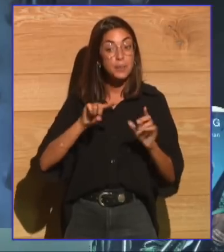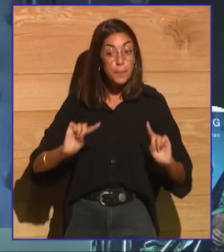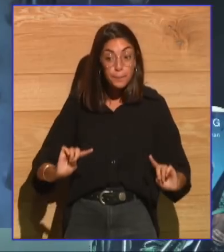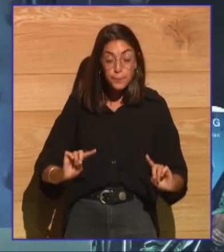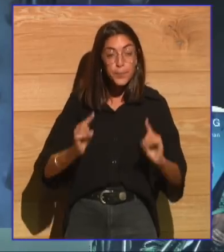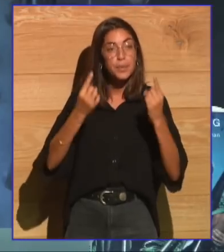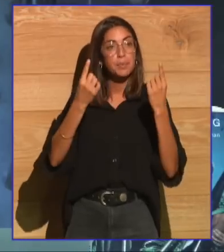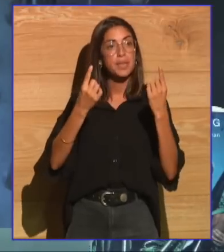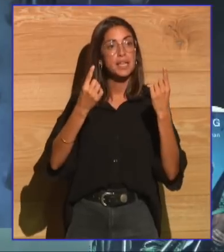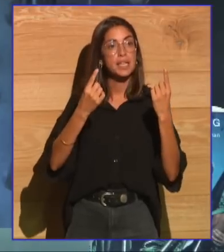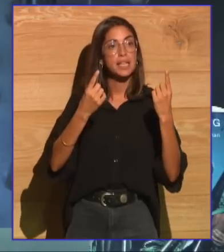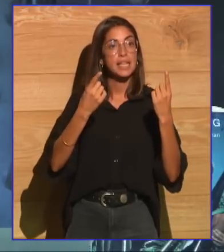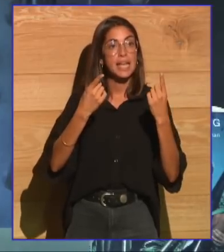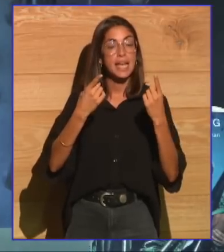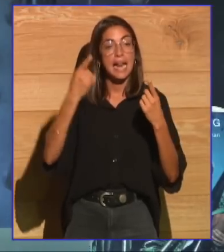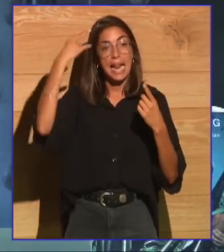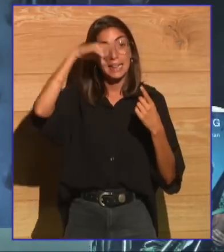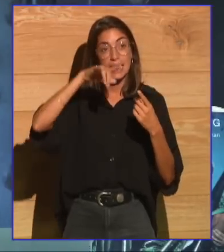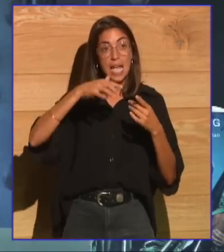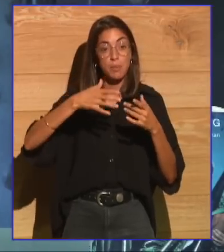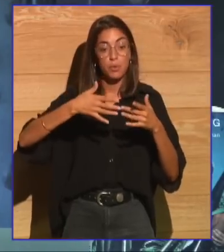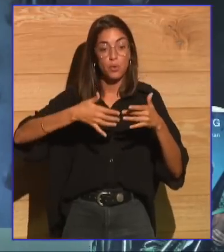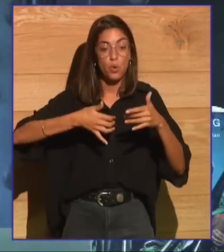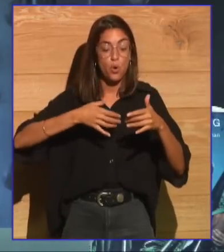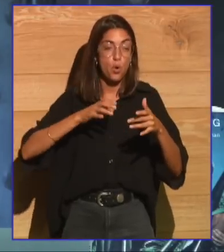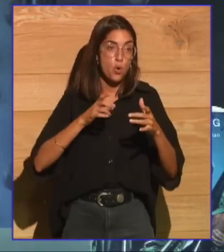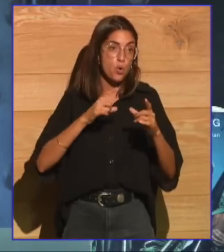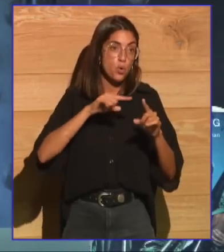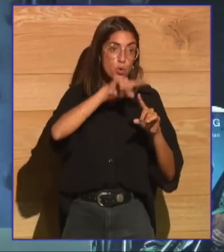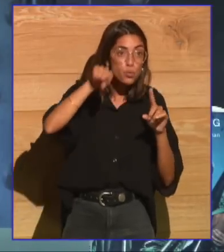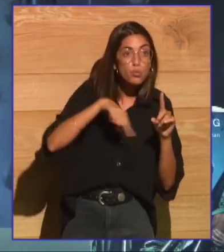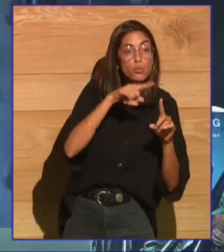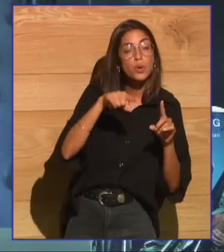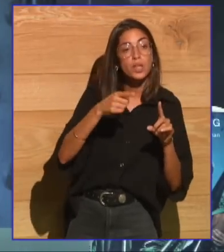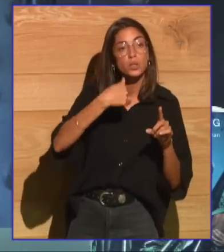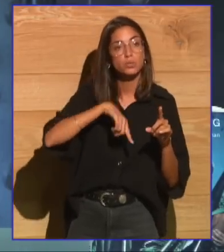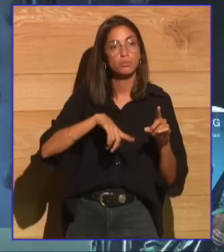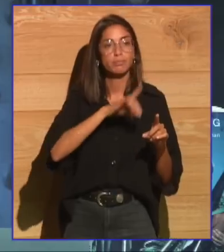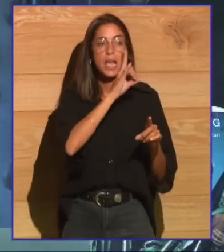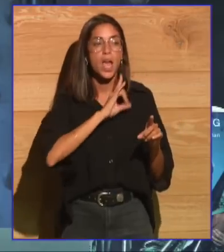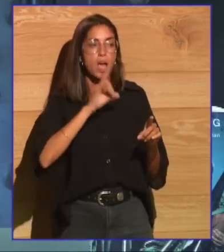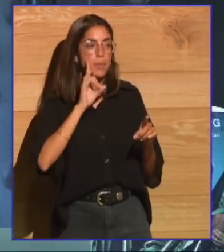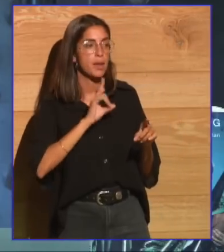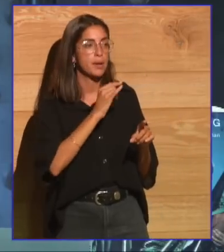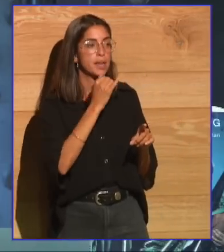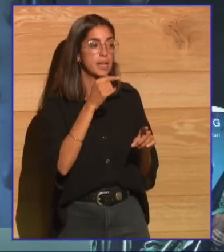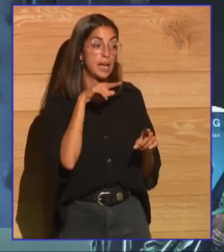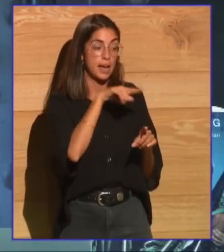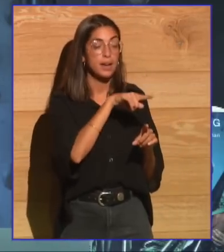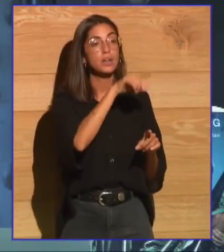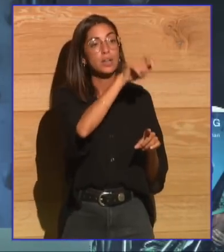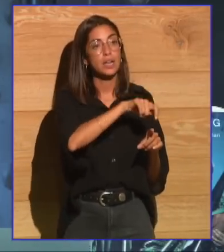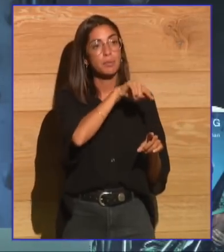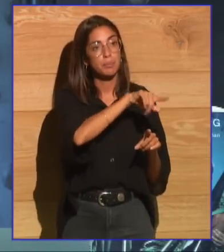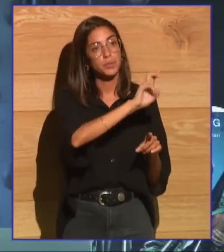el día sobre ruedas que no trabaja con william él admiraba muchísimo a jerry goldsmith y cumple su sueño